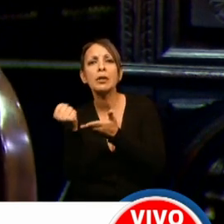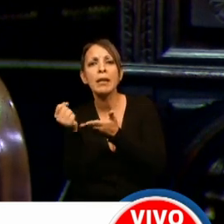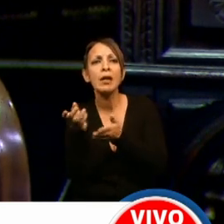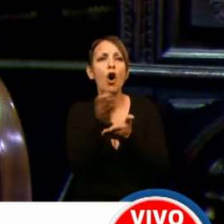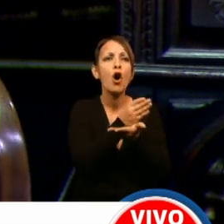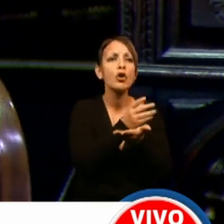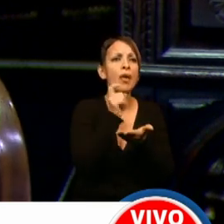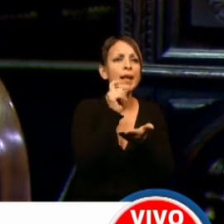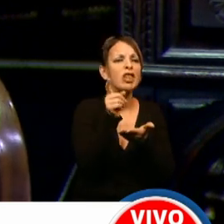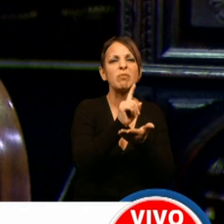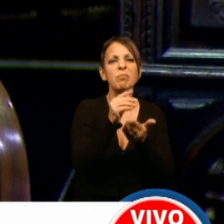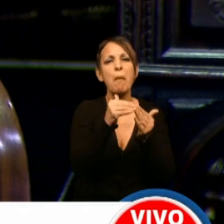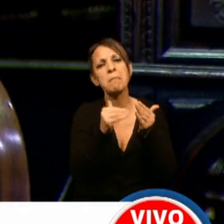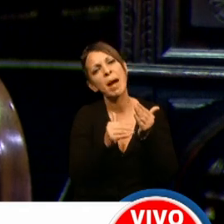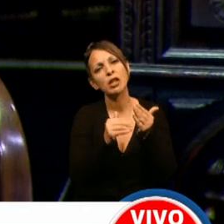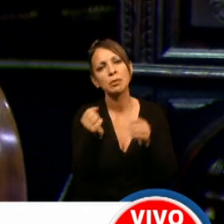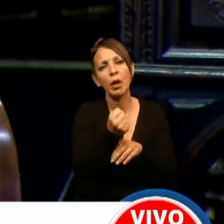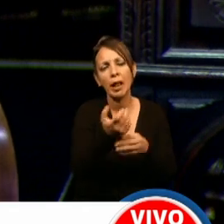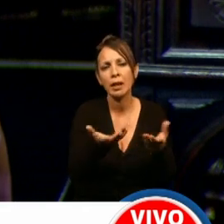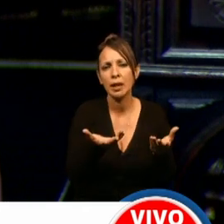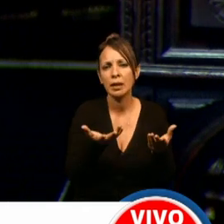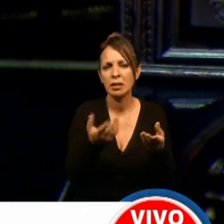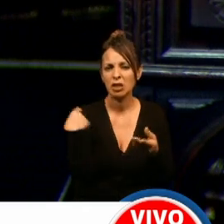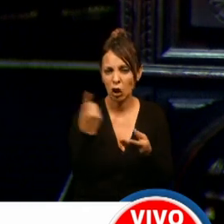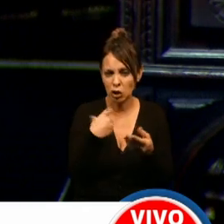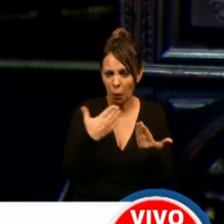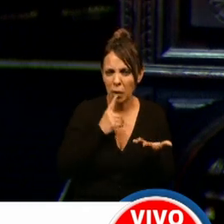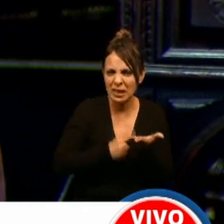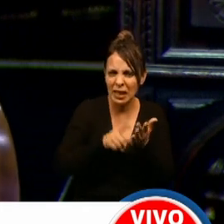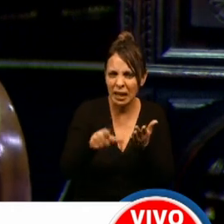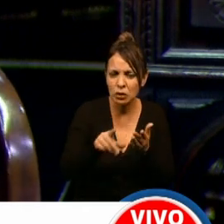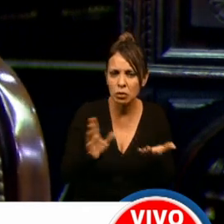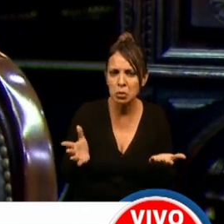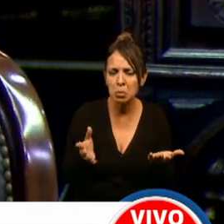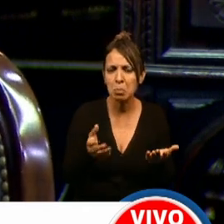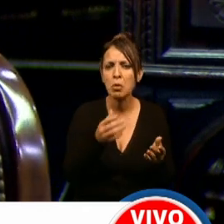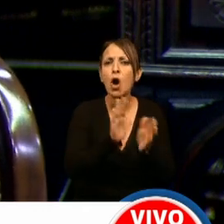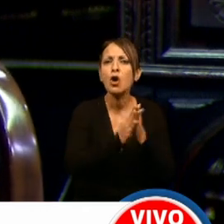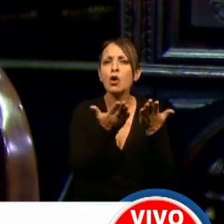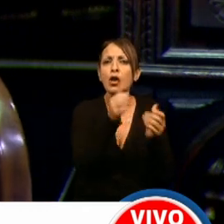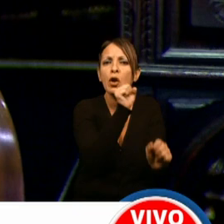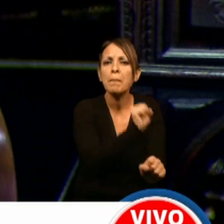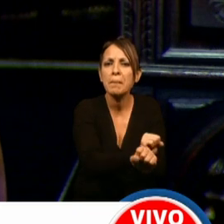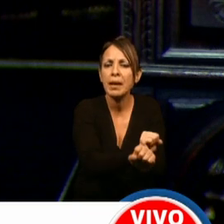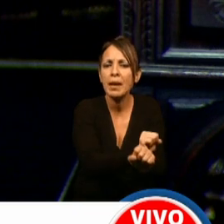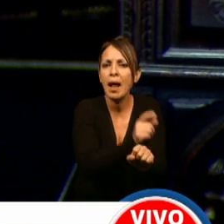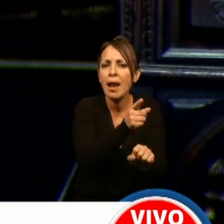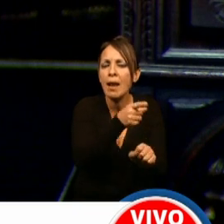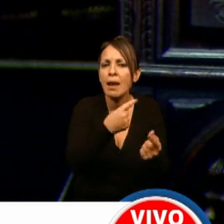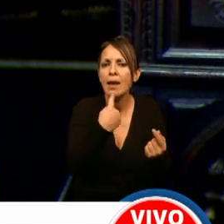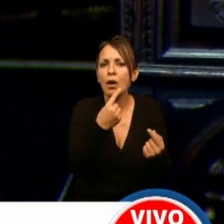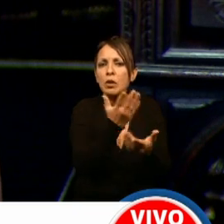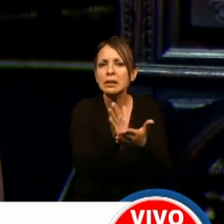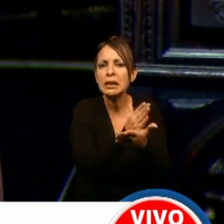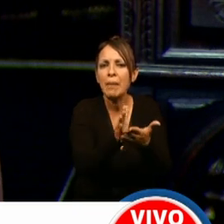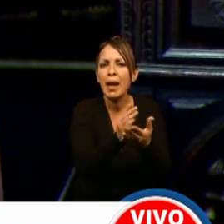son digo en la medida que el código penal tipifica conductas entiendo yo y creo que en